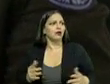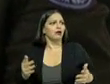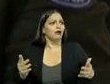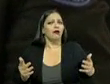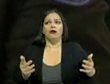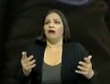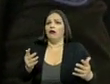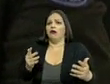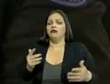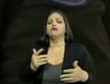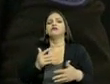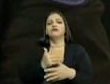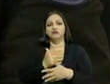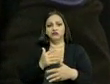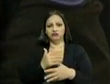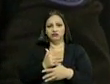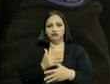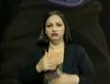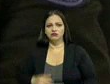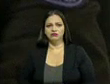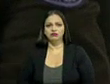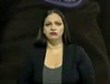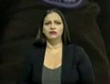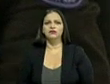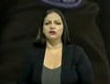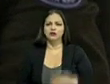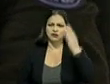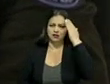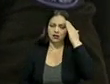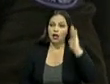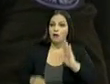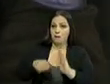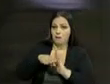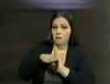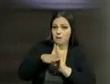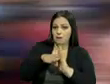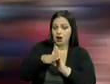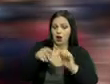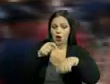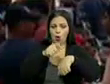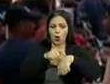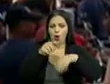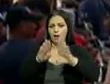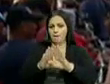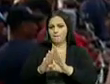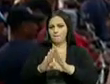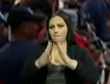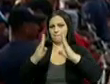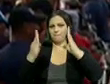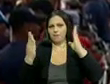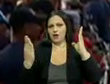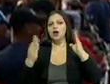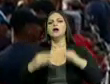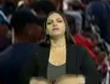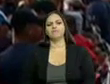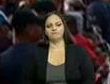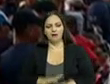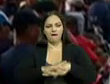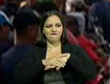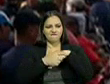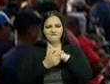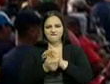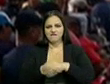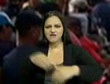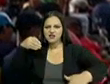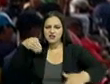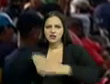financiera y ingresaron. Se conoce que son alrededor de 5 sospechosos. Yo creo que en